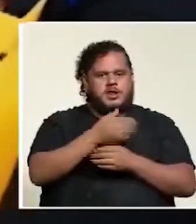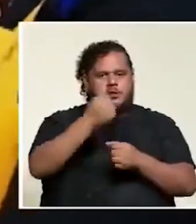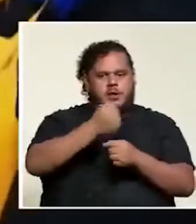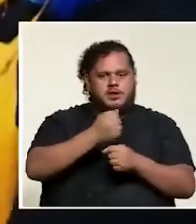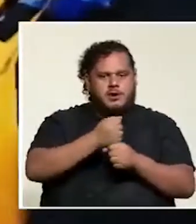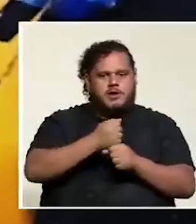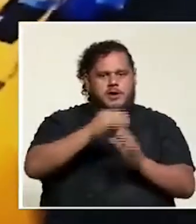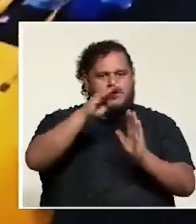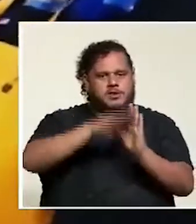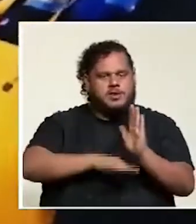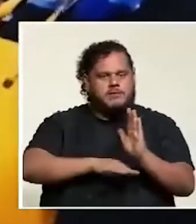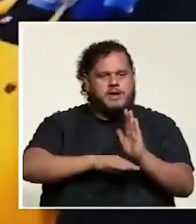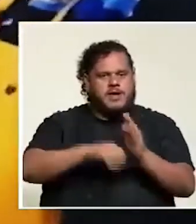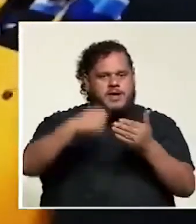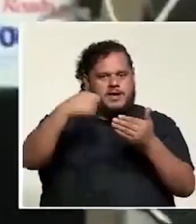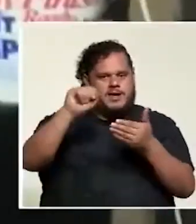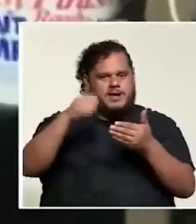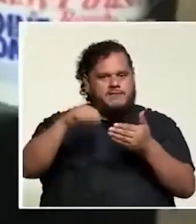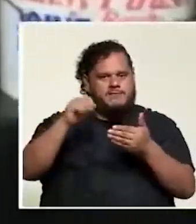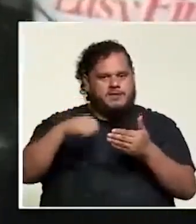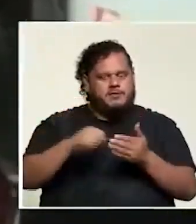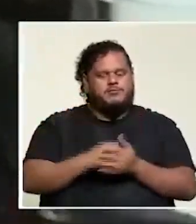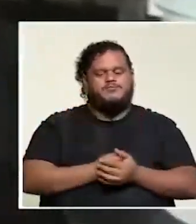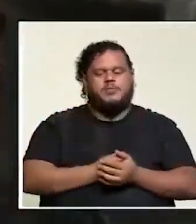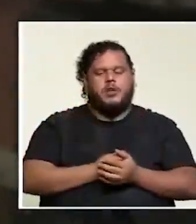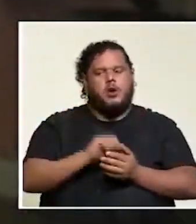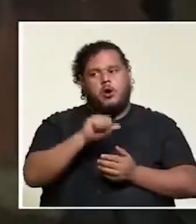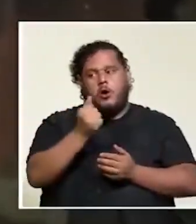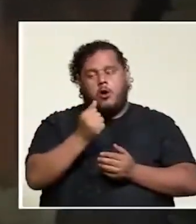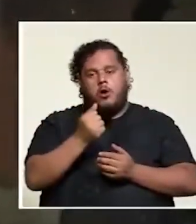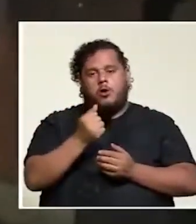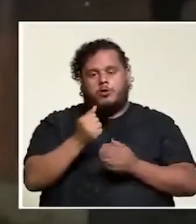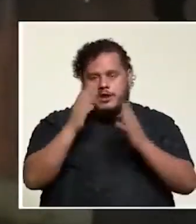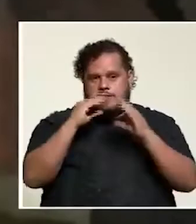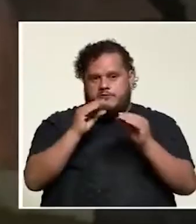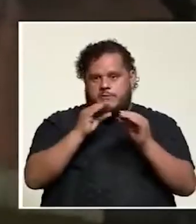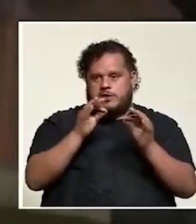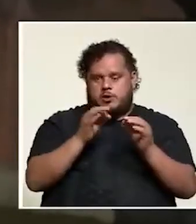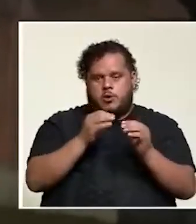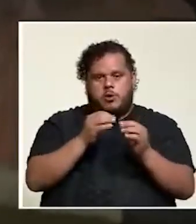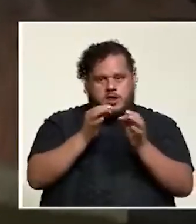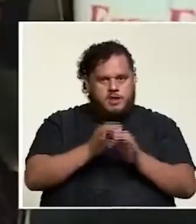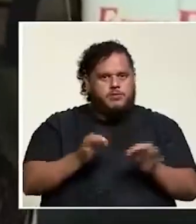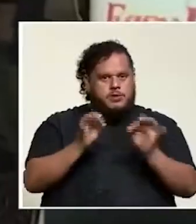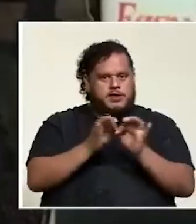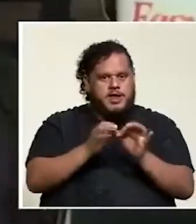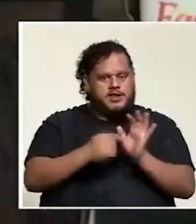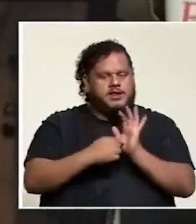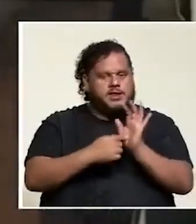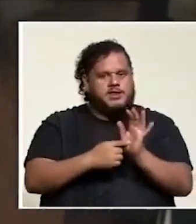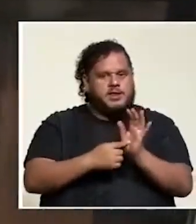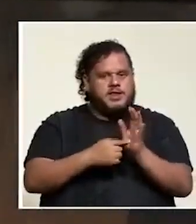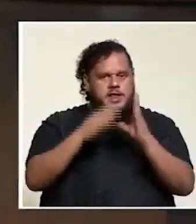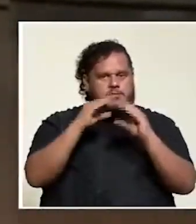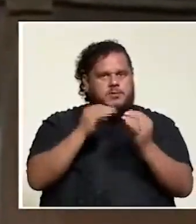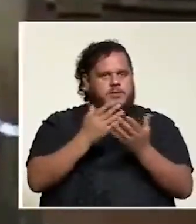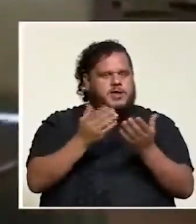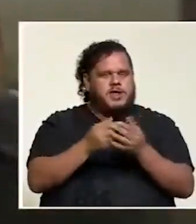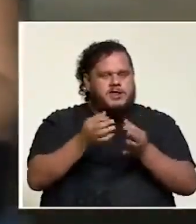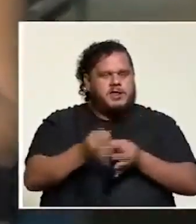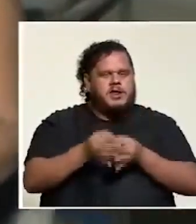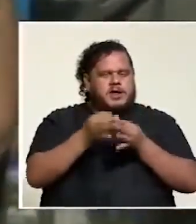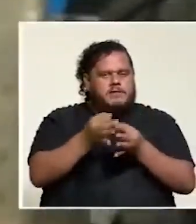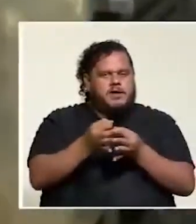de baja calificación. Otro de los datos impactantes que revela el informe es el avance de la